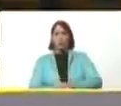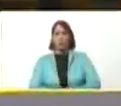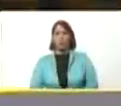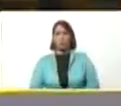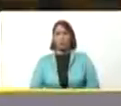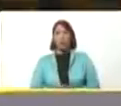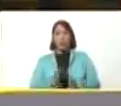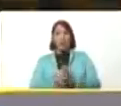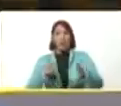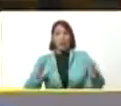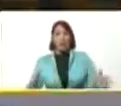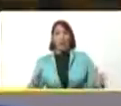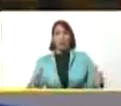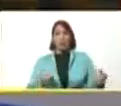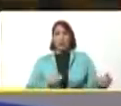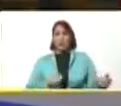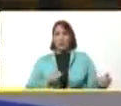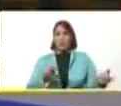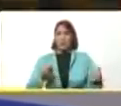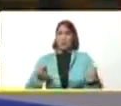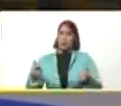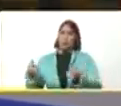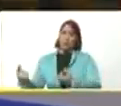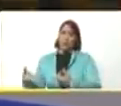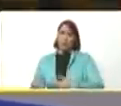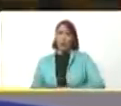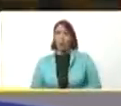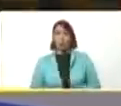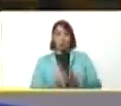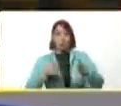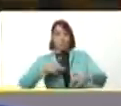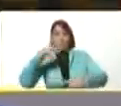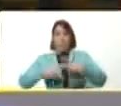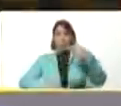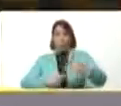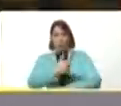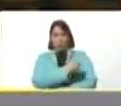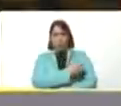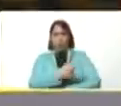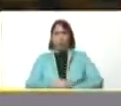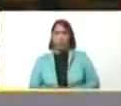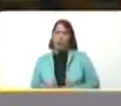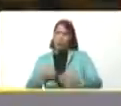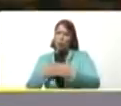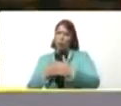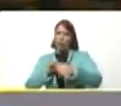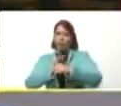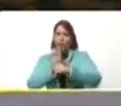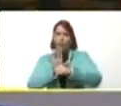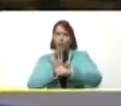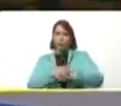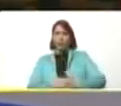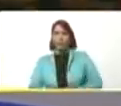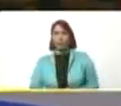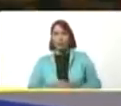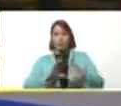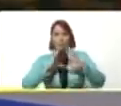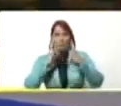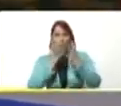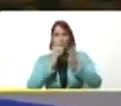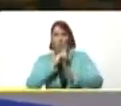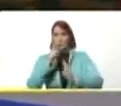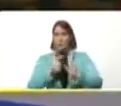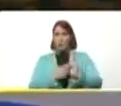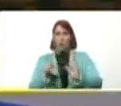en la gran surtidora, en la gran productora de vacunas contra el coronavirus y en el mundo entero. Si